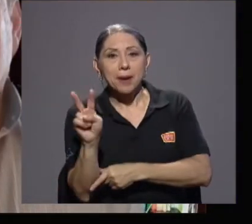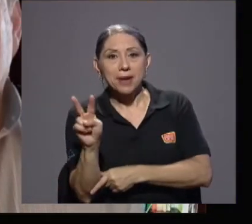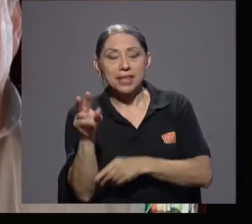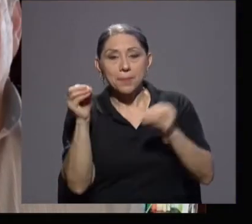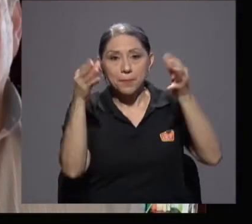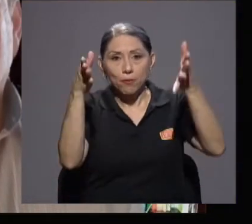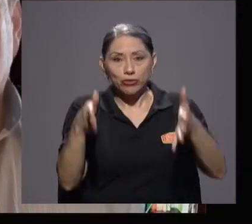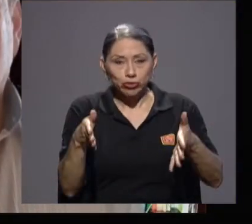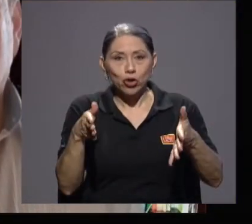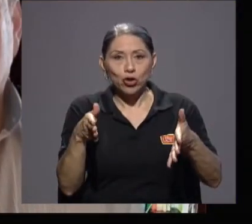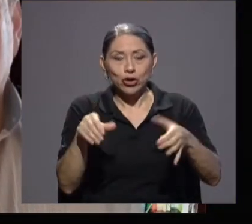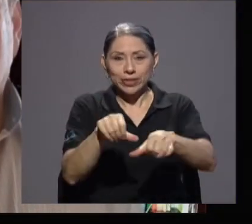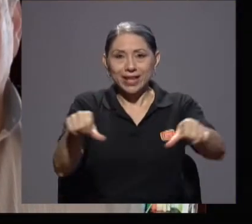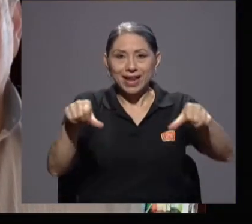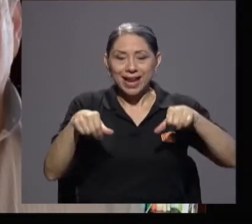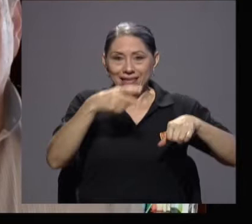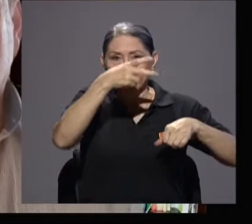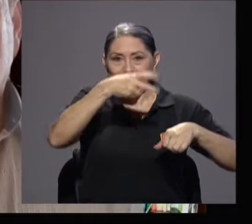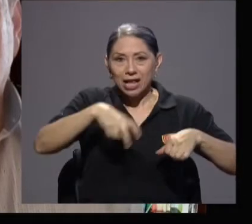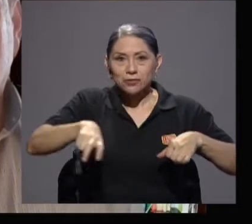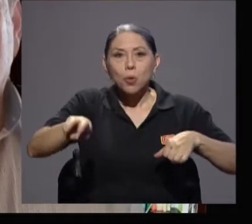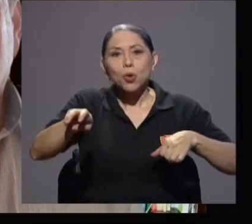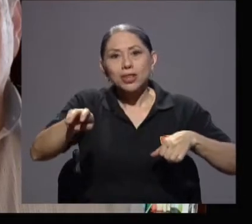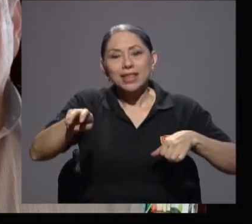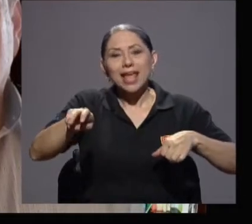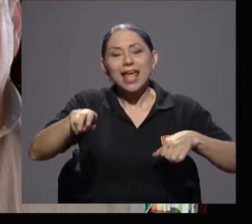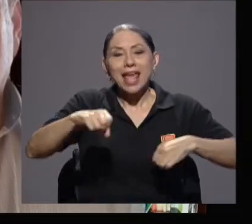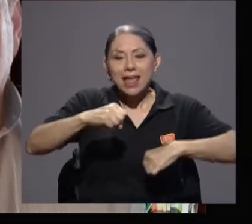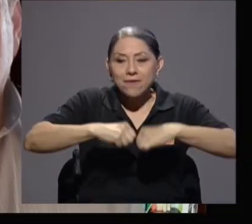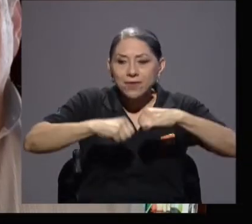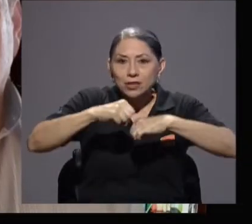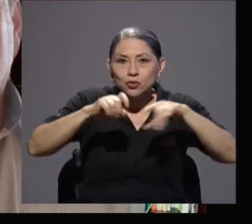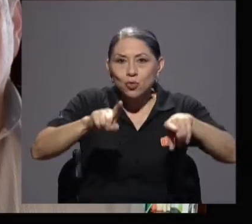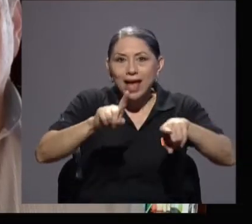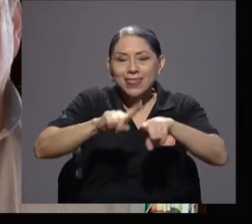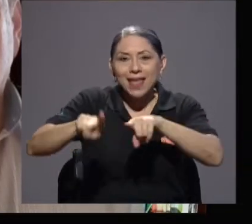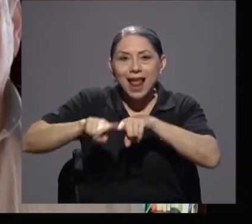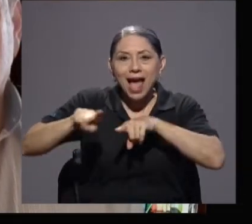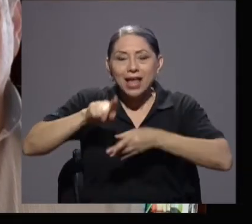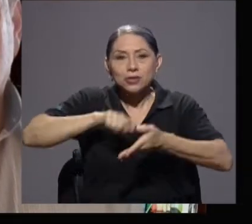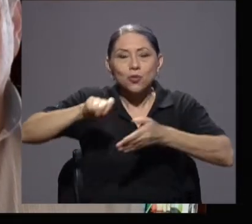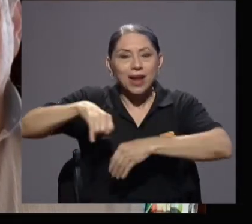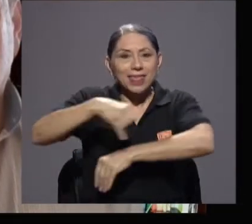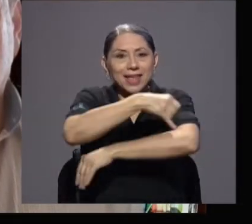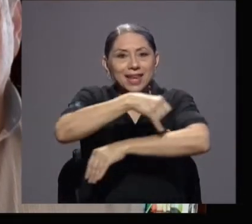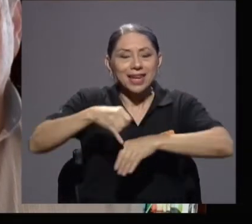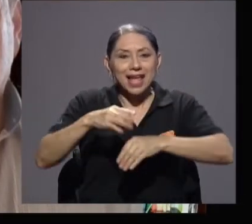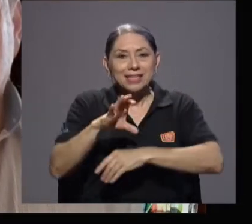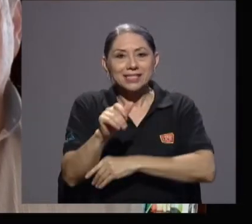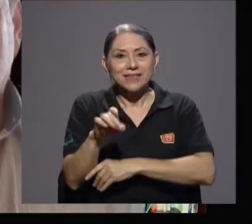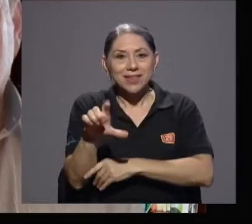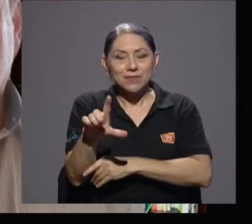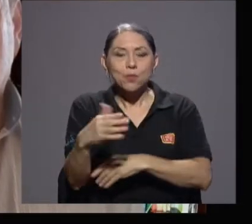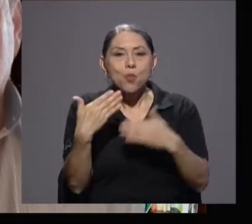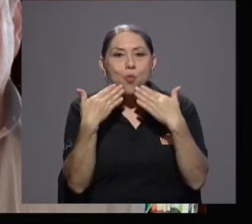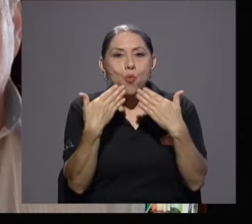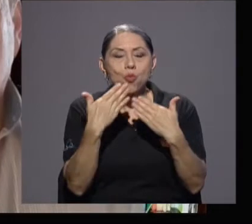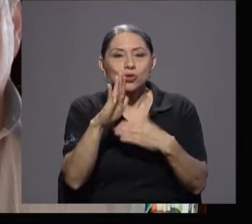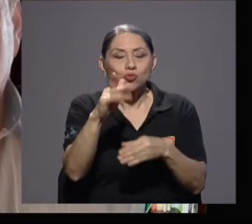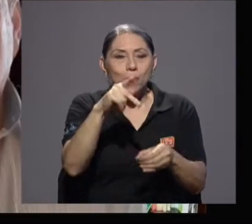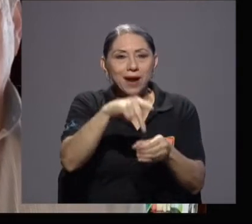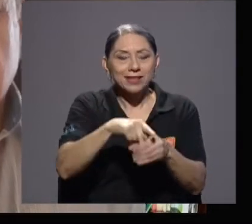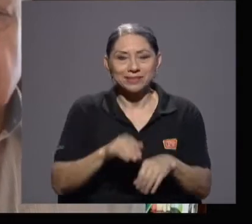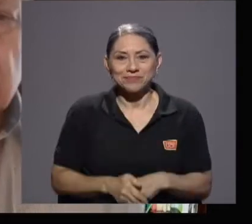profesor del área del transporte e infraestructura de la Escuela de Ingeniería Civil de la Universidad de Costa Rica. Muchas gracias, don Germán, por su